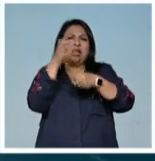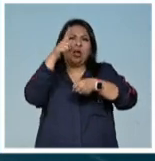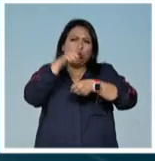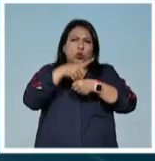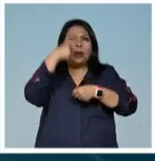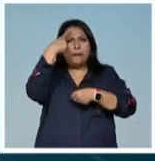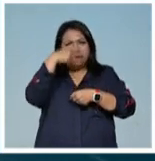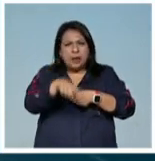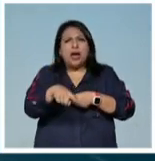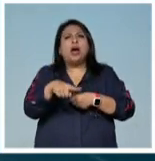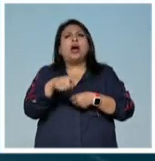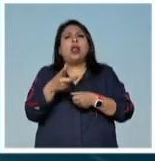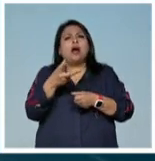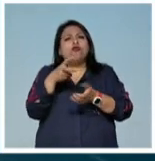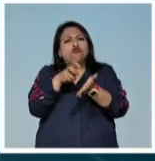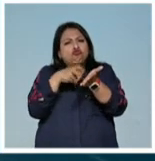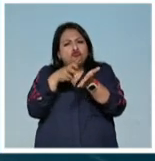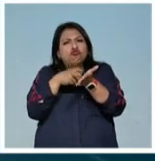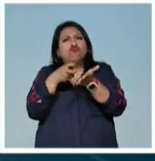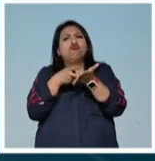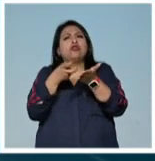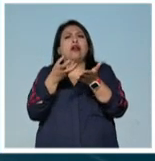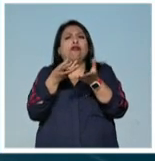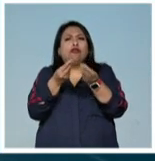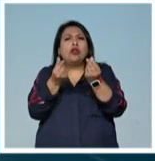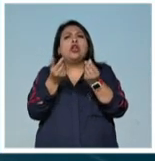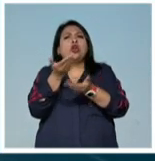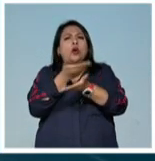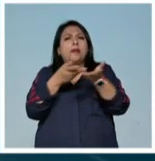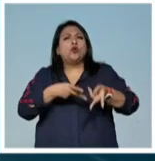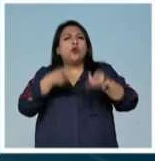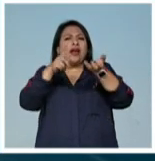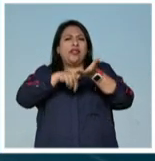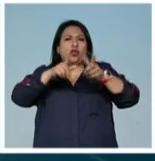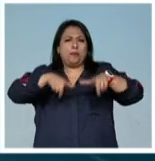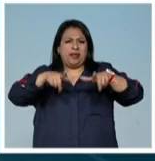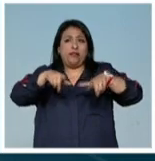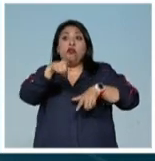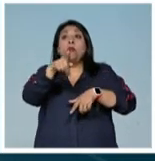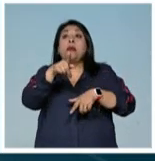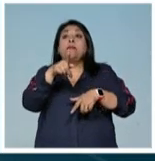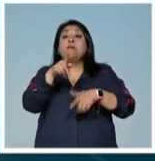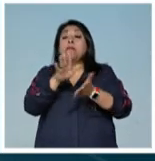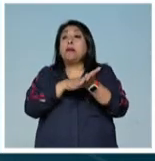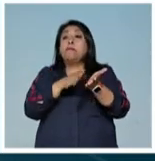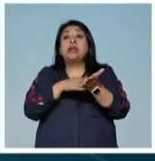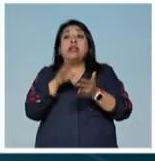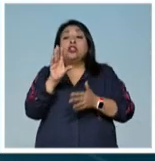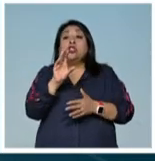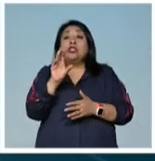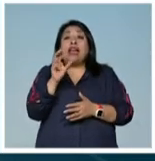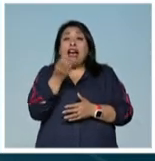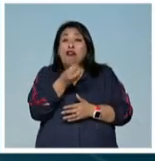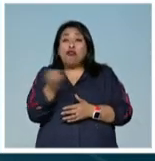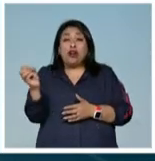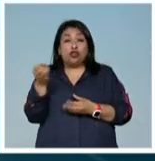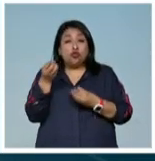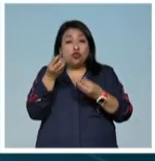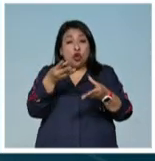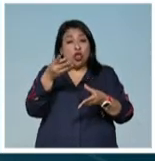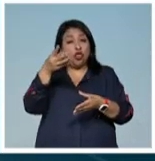Cultura para que los restauren y puedan ser compartidos a través de la plataforma. Los documentos no necesariamente tienen que ser donados al